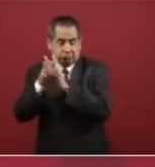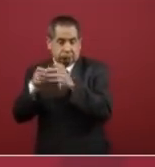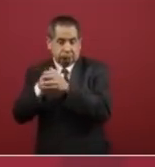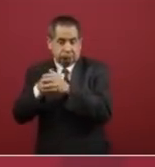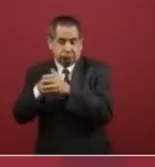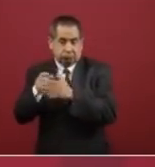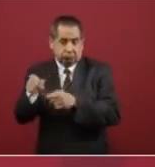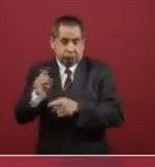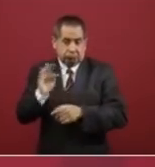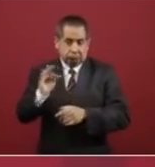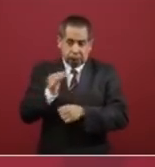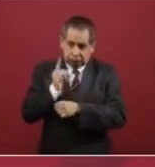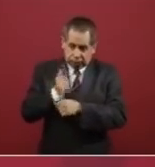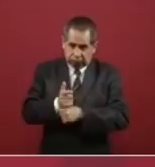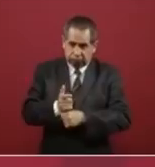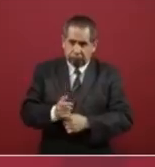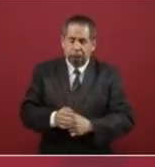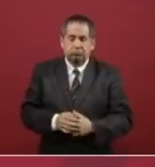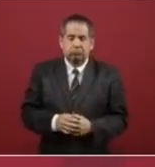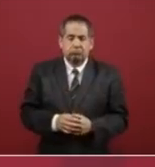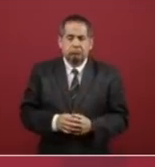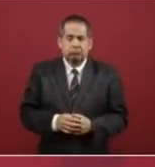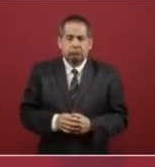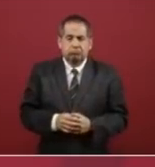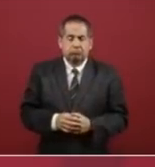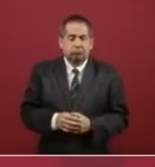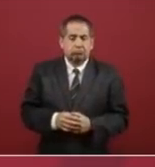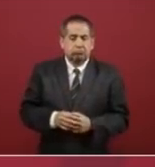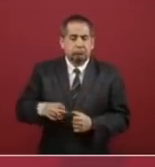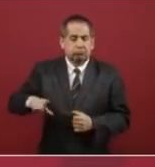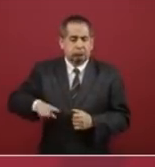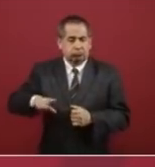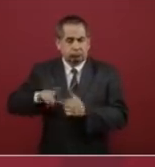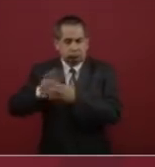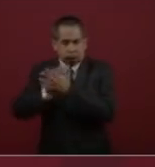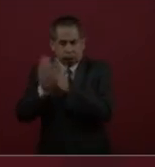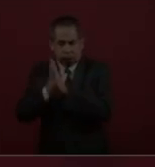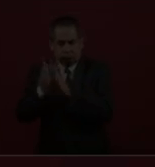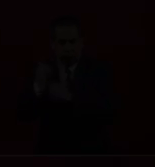Con información de Verónica Torres Lizama, Notimex.